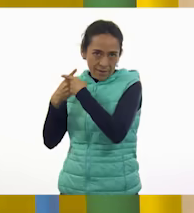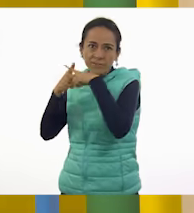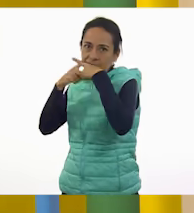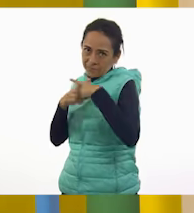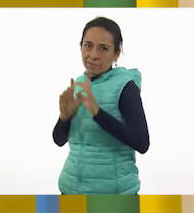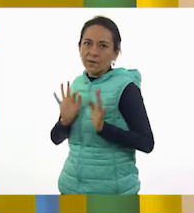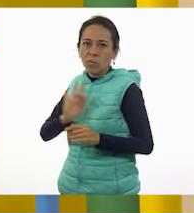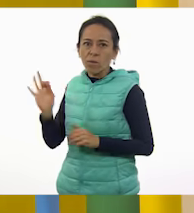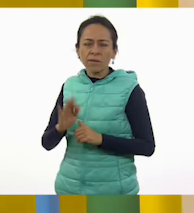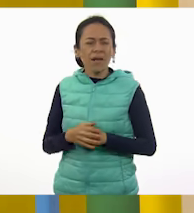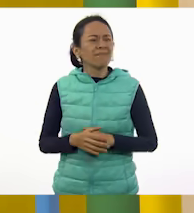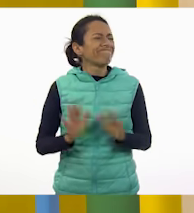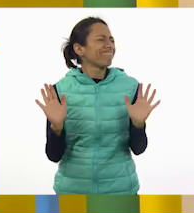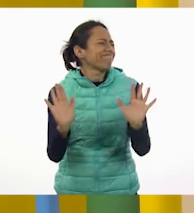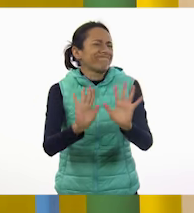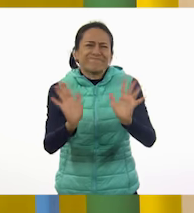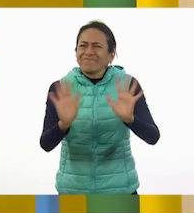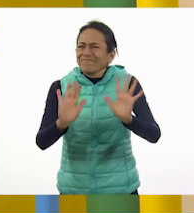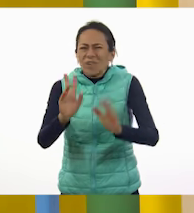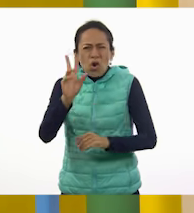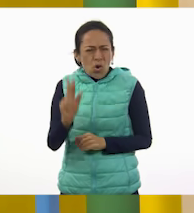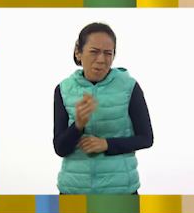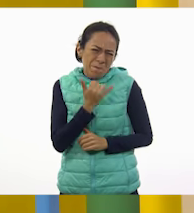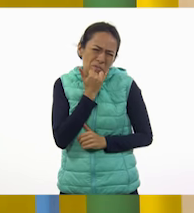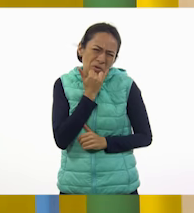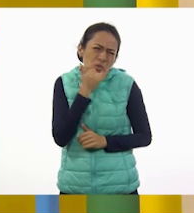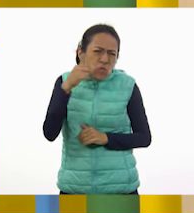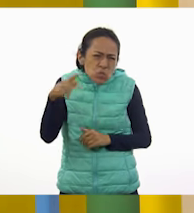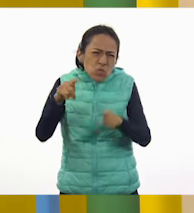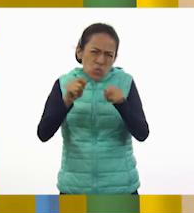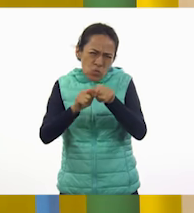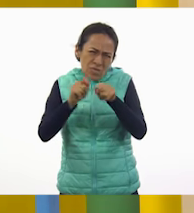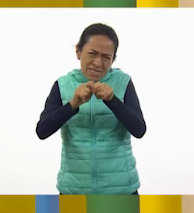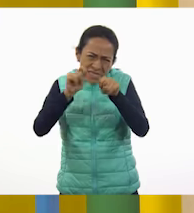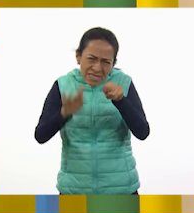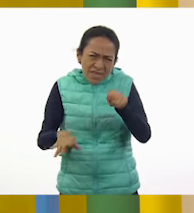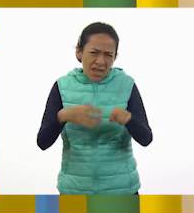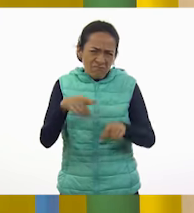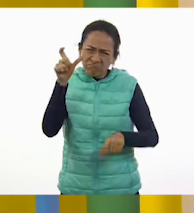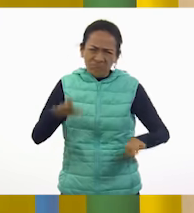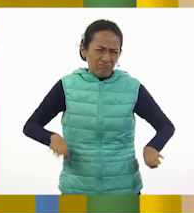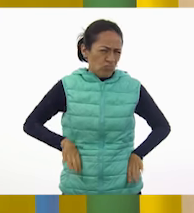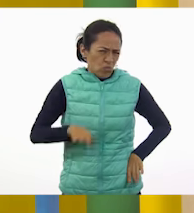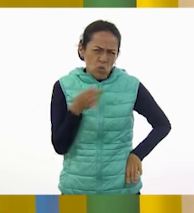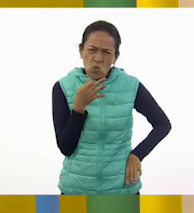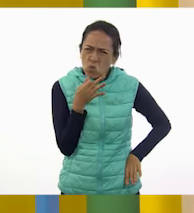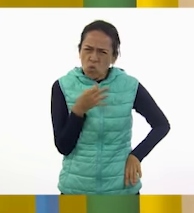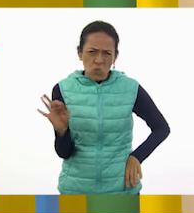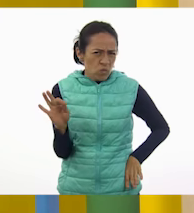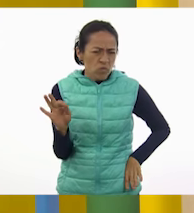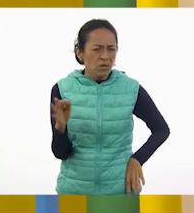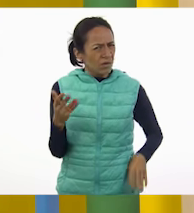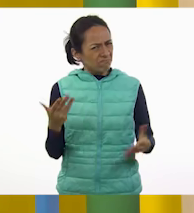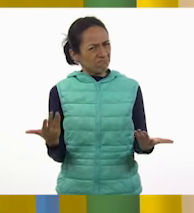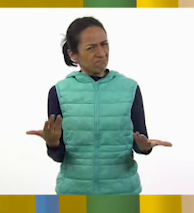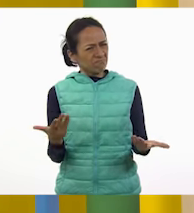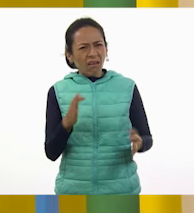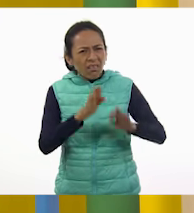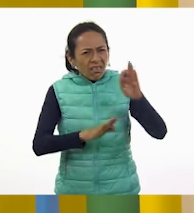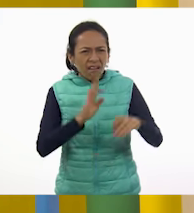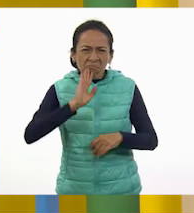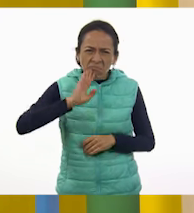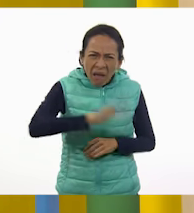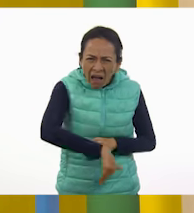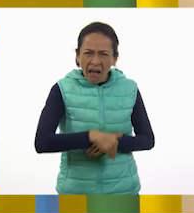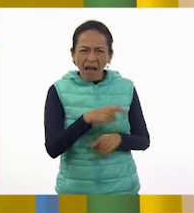No, definitivamente no. O sea, la tía es muy grosera. La verdad no se trata de que trate mal a la niña, ni la conoce. Y